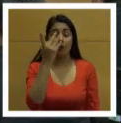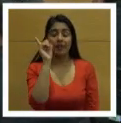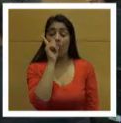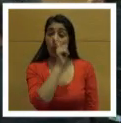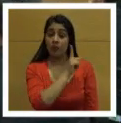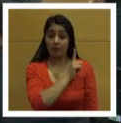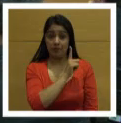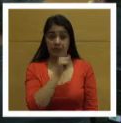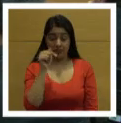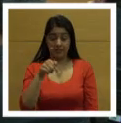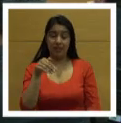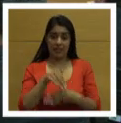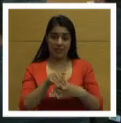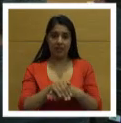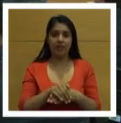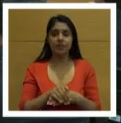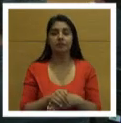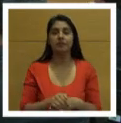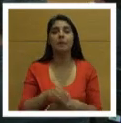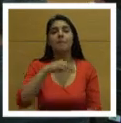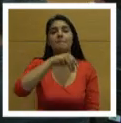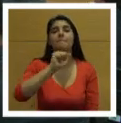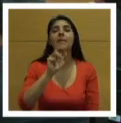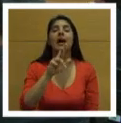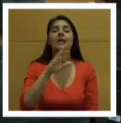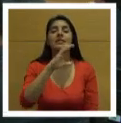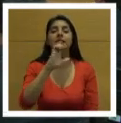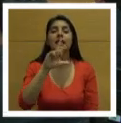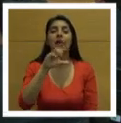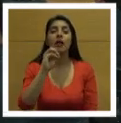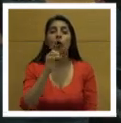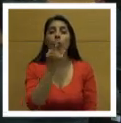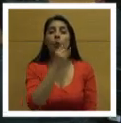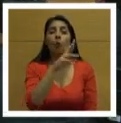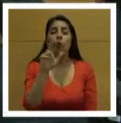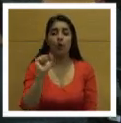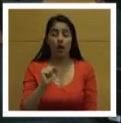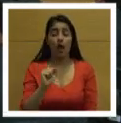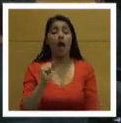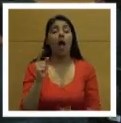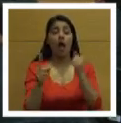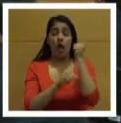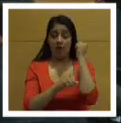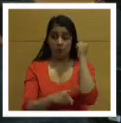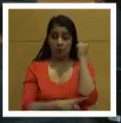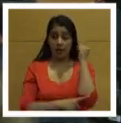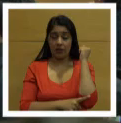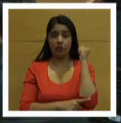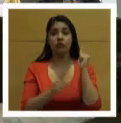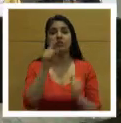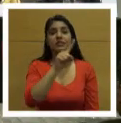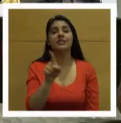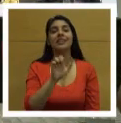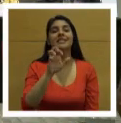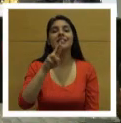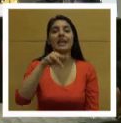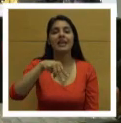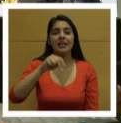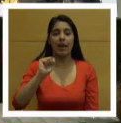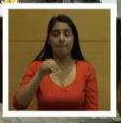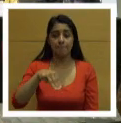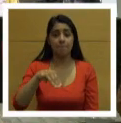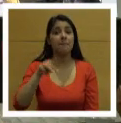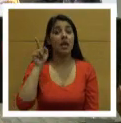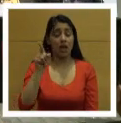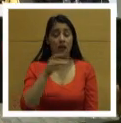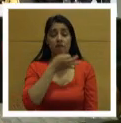jornada corresponde a don Marcelo Urra Martínez, abogado litigante del Servicio Nacional de la Mujer y Equidad de Género de Los Lagos, quien se